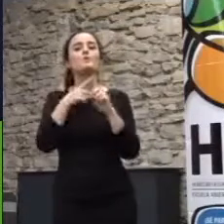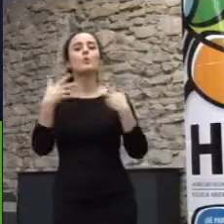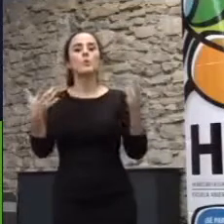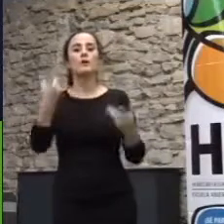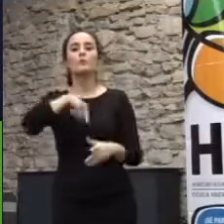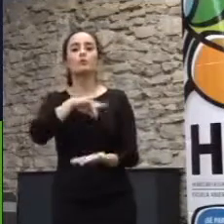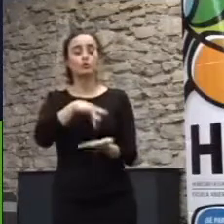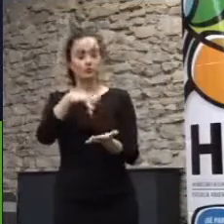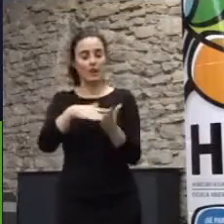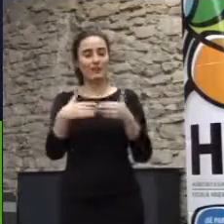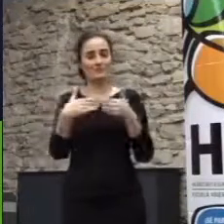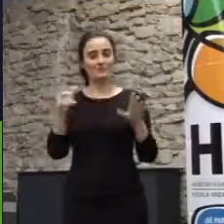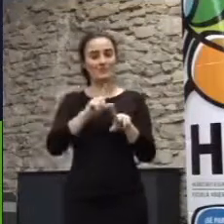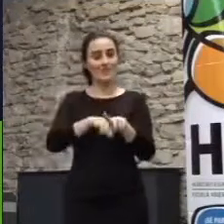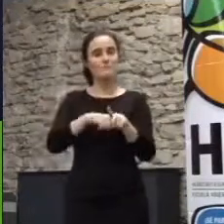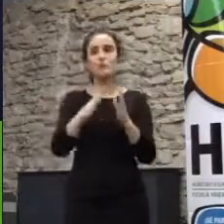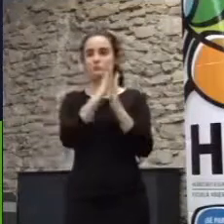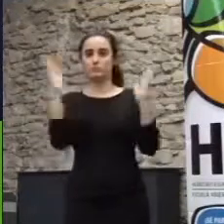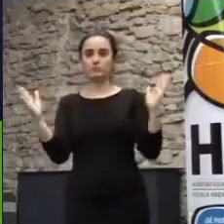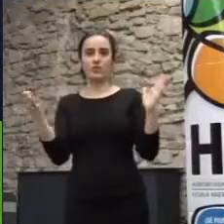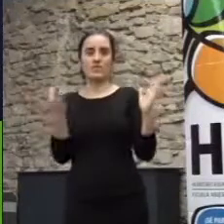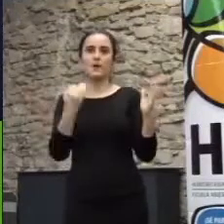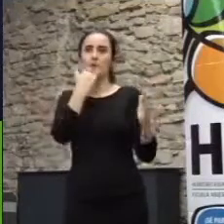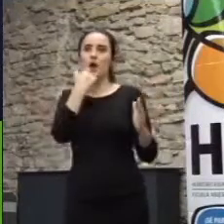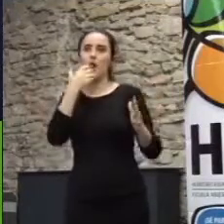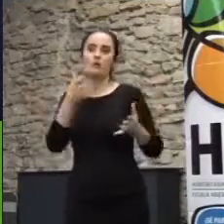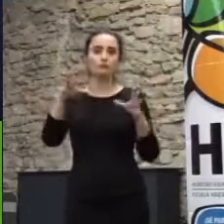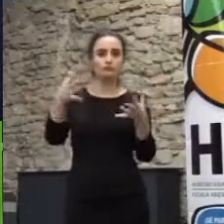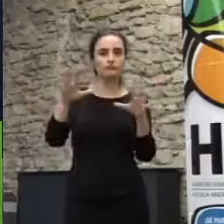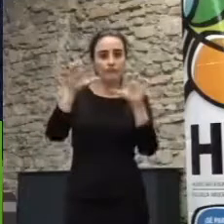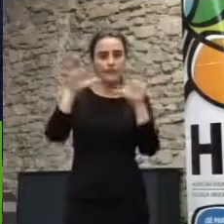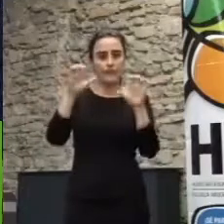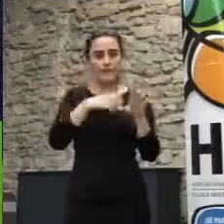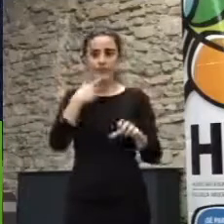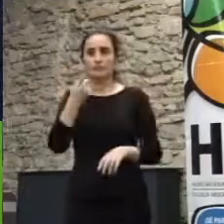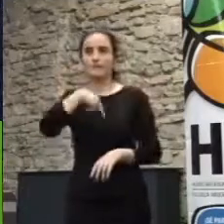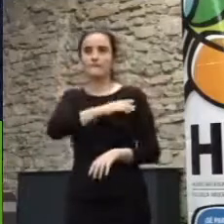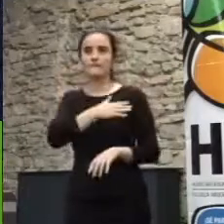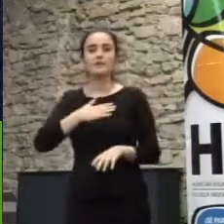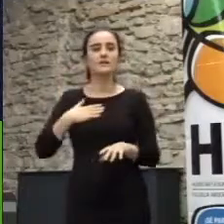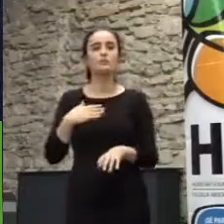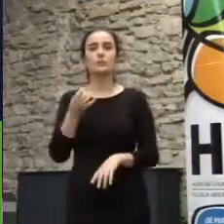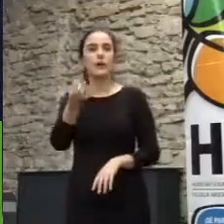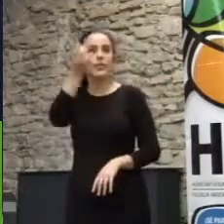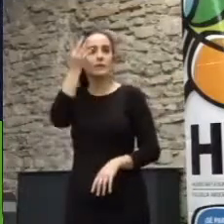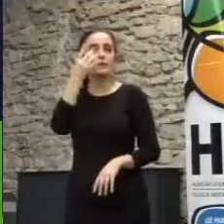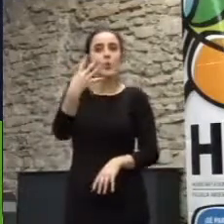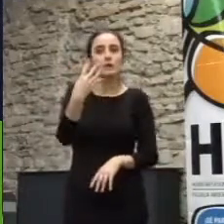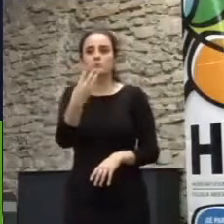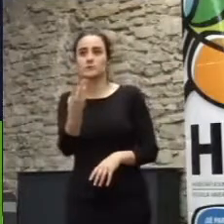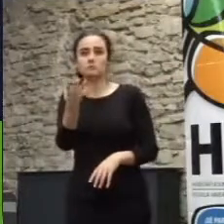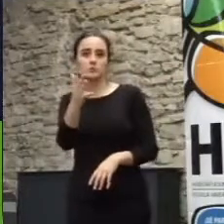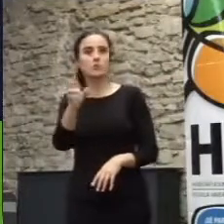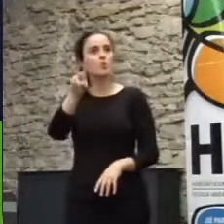que vamos a estar aquí sea productivo, sea didáctico. Nos tenemos que ir aquí con 3-4 ideas que sean cuando menos nuevas o que